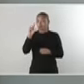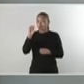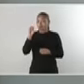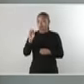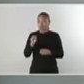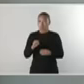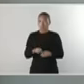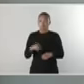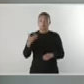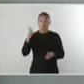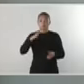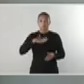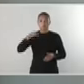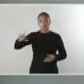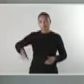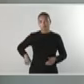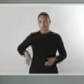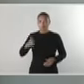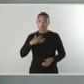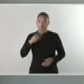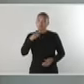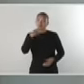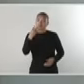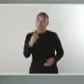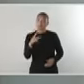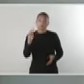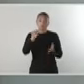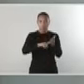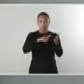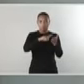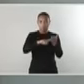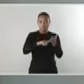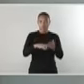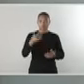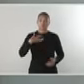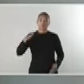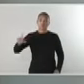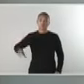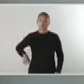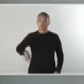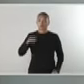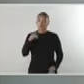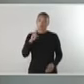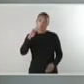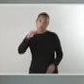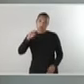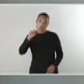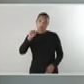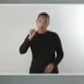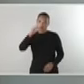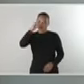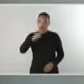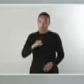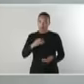tú tendrás voz y voto en mi gobierno tú mandas